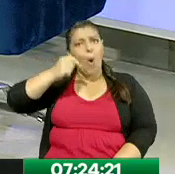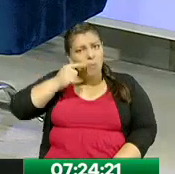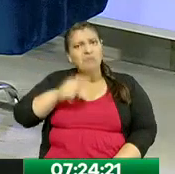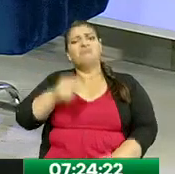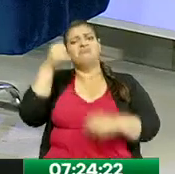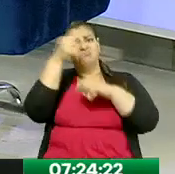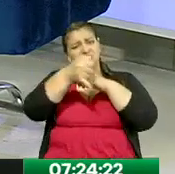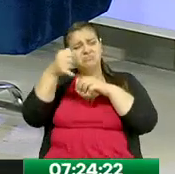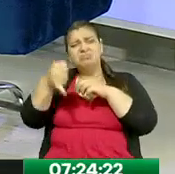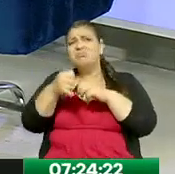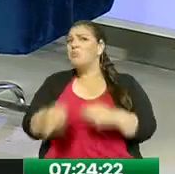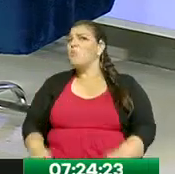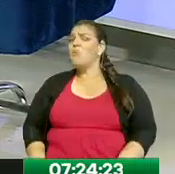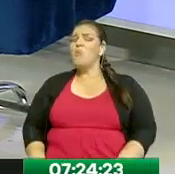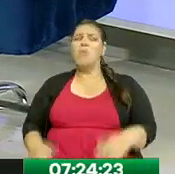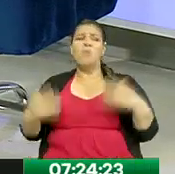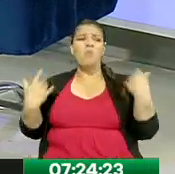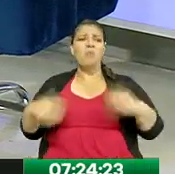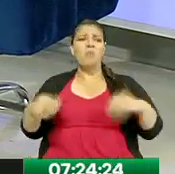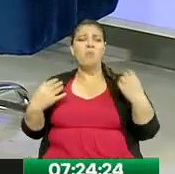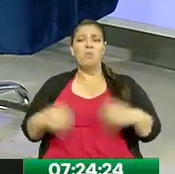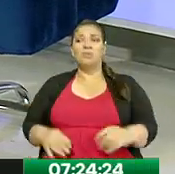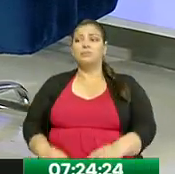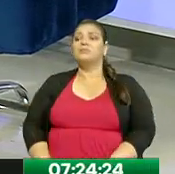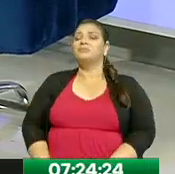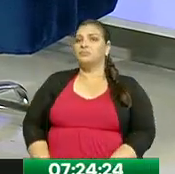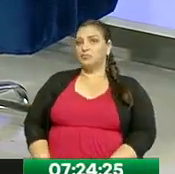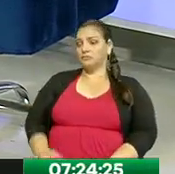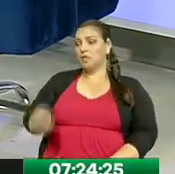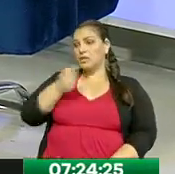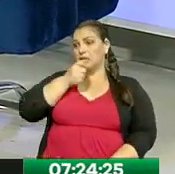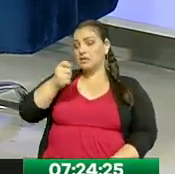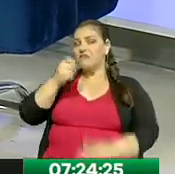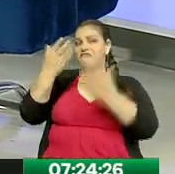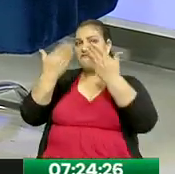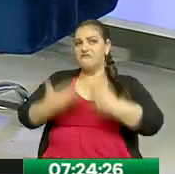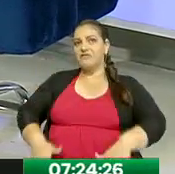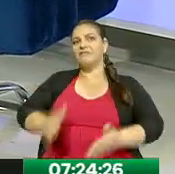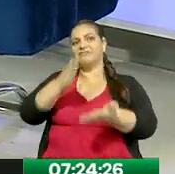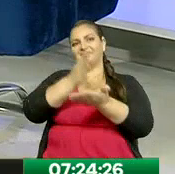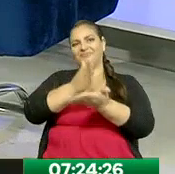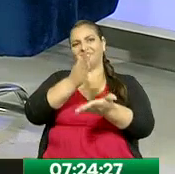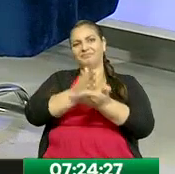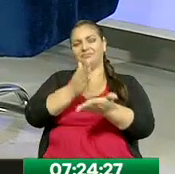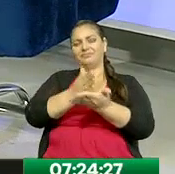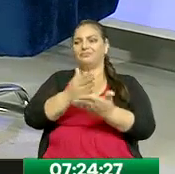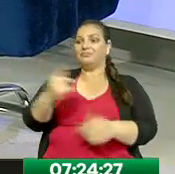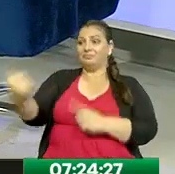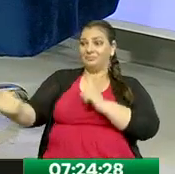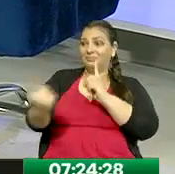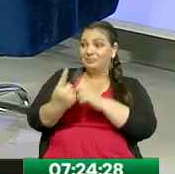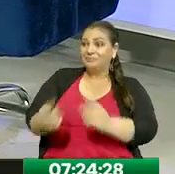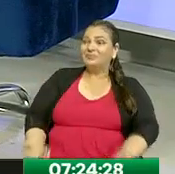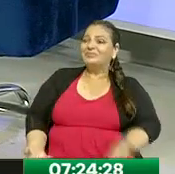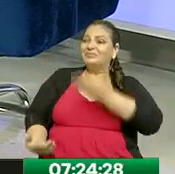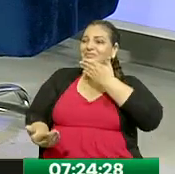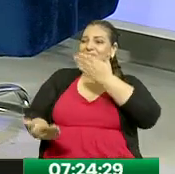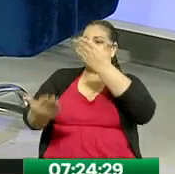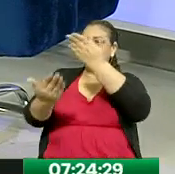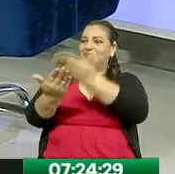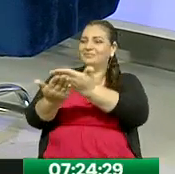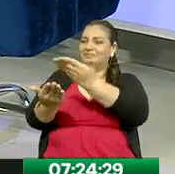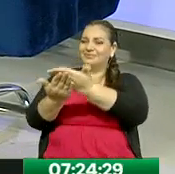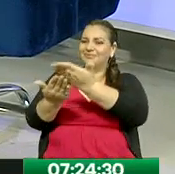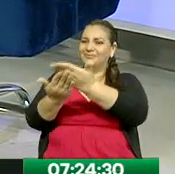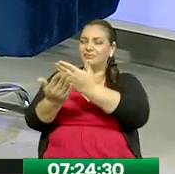nuestra entrevista del día. Es momento de irnos a una brevísima pausa, no sin antes agradecer a Paola Andrade por habernos acompañado y haber